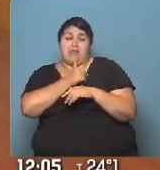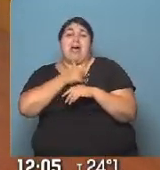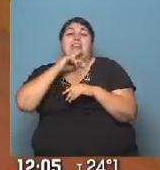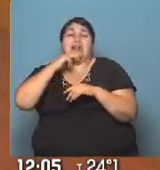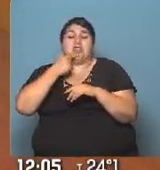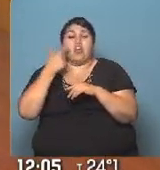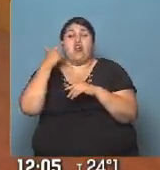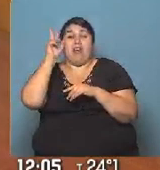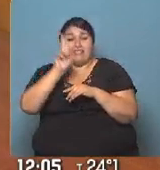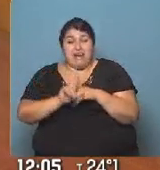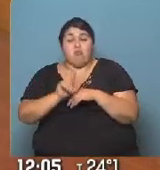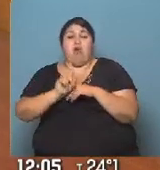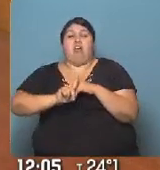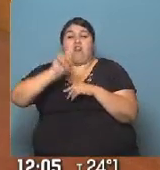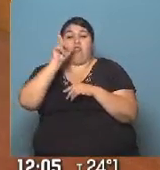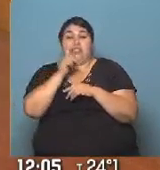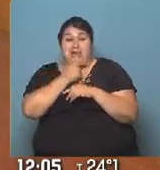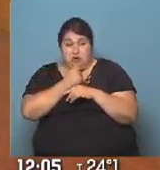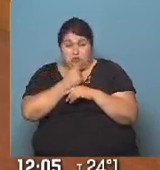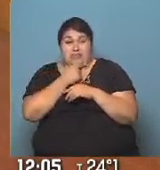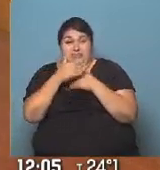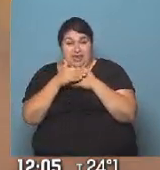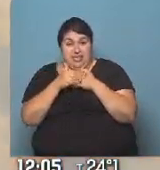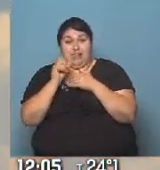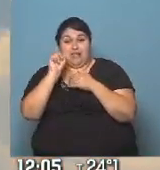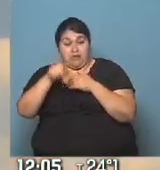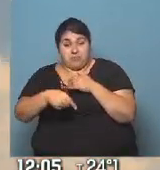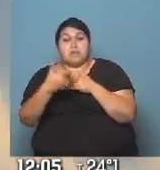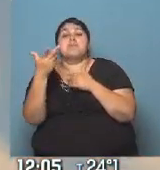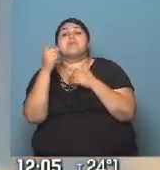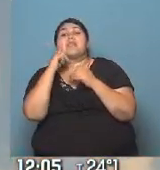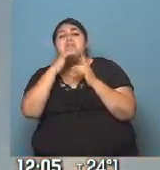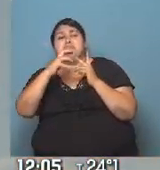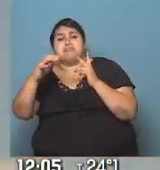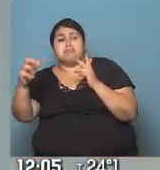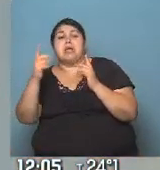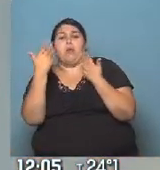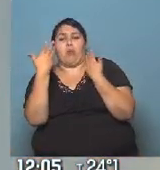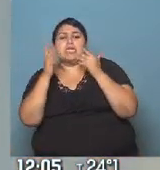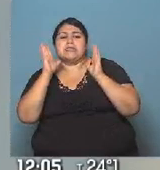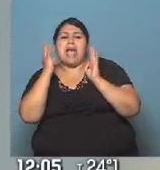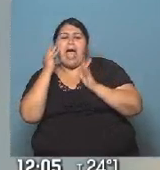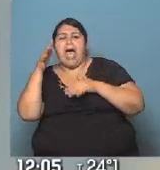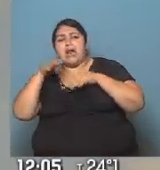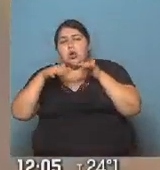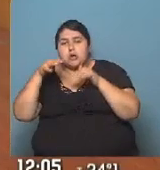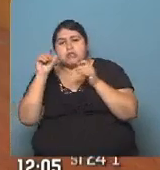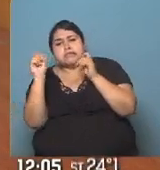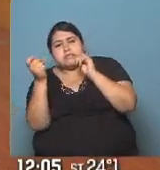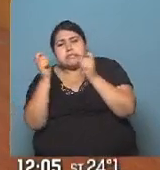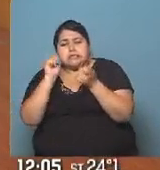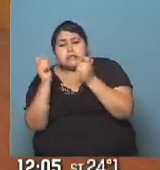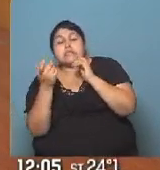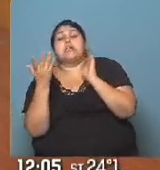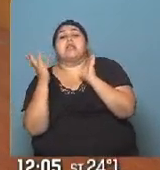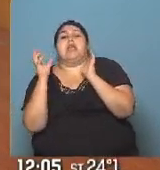el norte de San Luis. Por lo tanto, el pronóstico nos está indicando aquí en la ciudad de Buenos Aires que todavía tendremos algo de inestabilidad, mucha nubosidad, pero